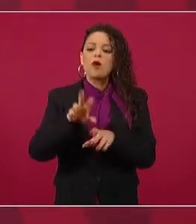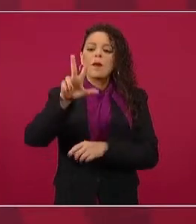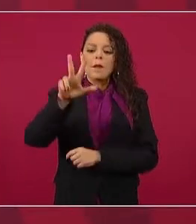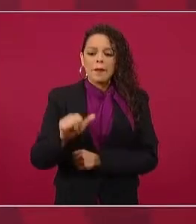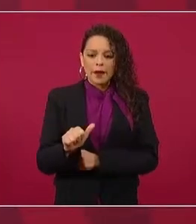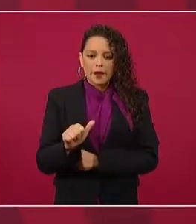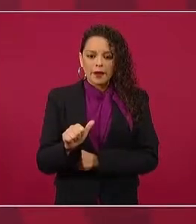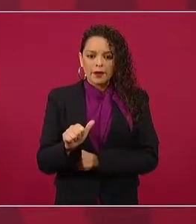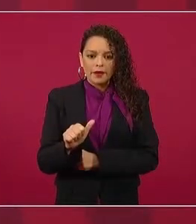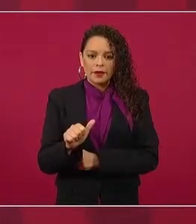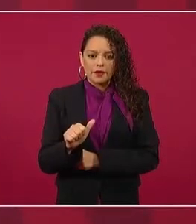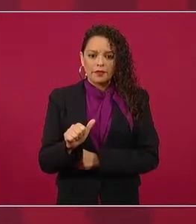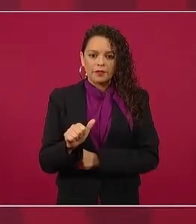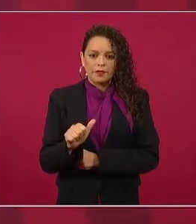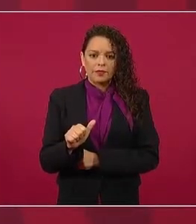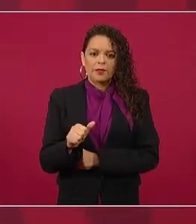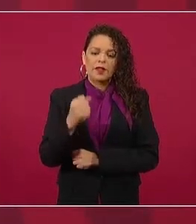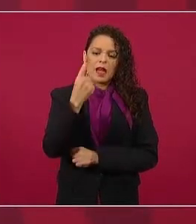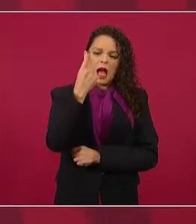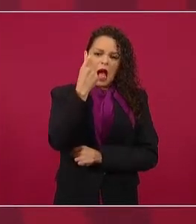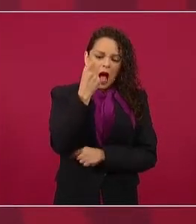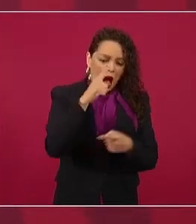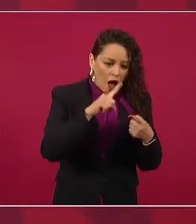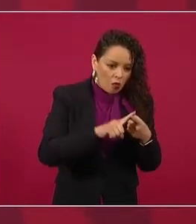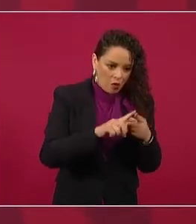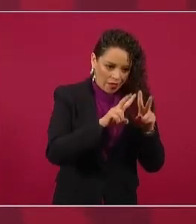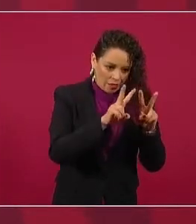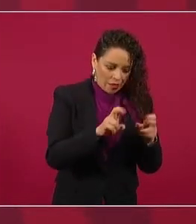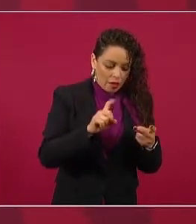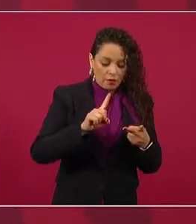en lo del agua, la tierra,